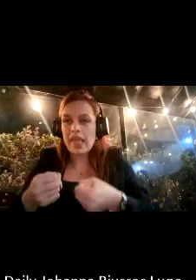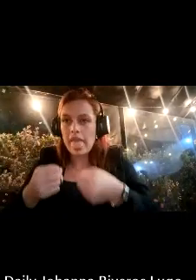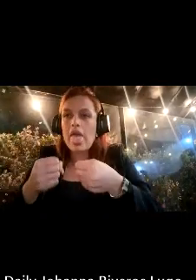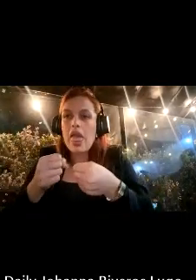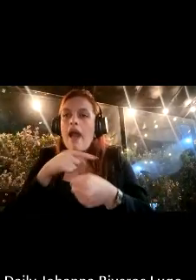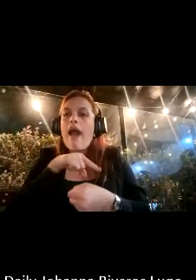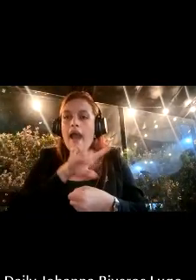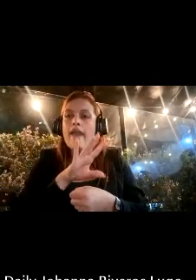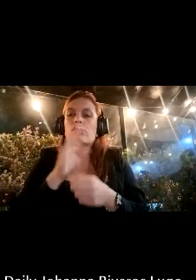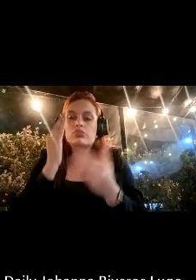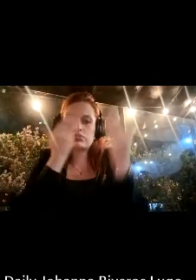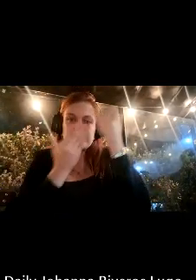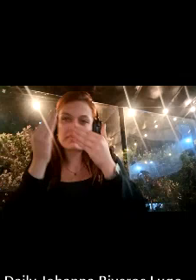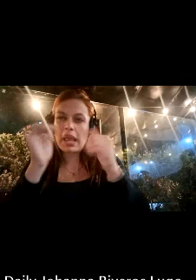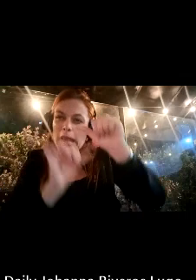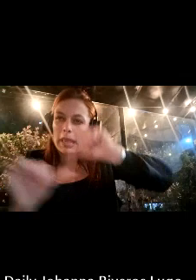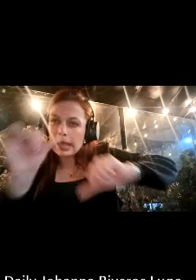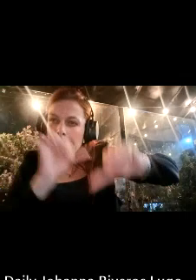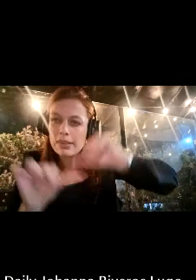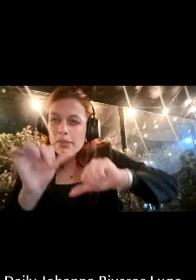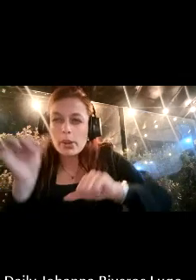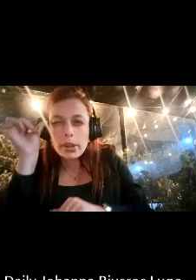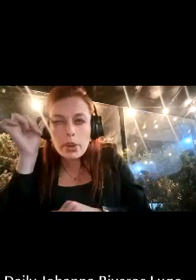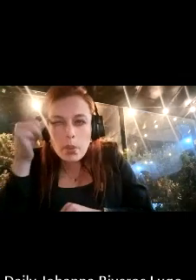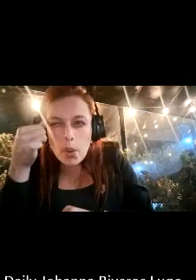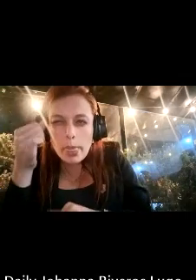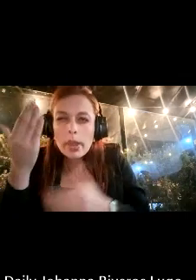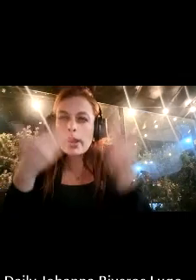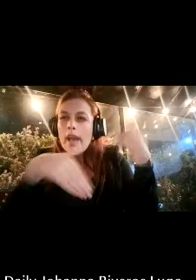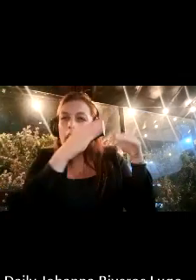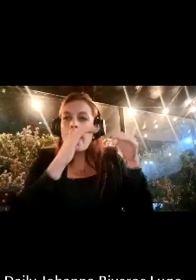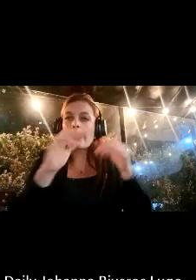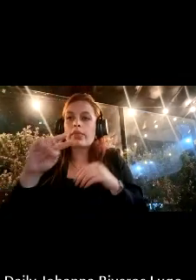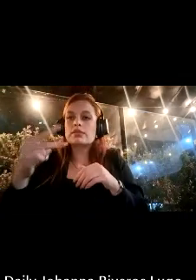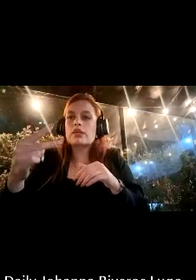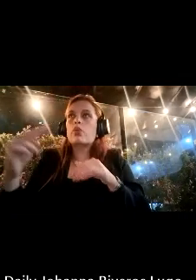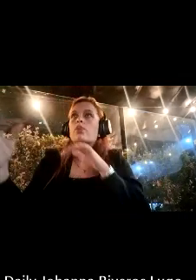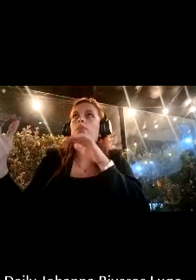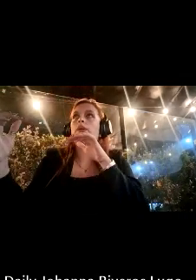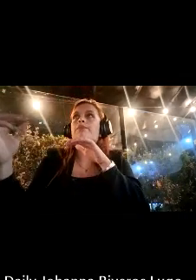la Segunda Guerra Mundial, fue donde se avanzó mucho en el